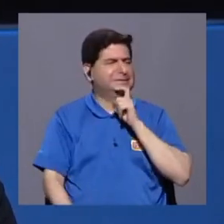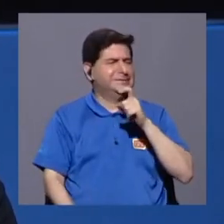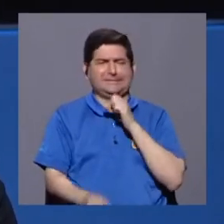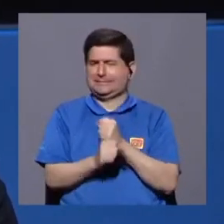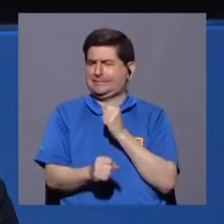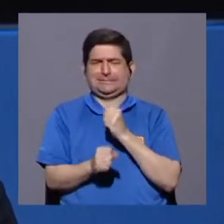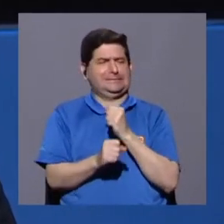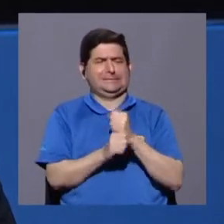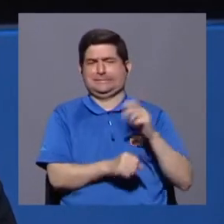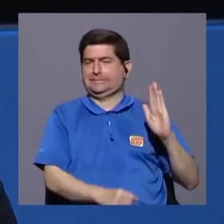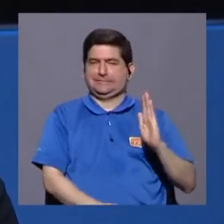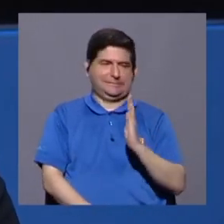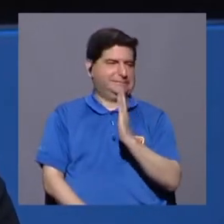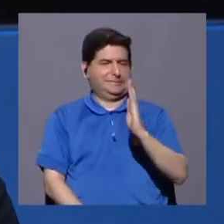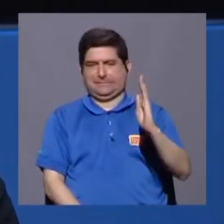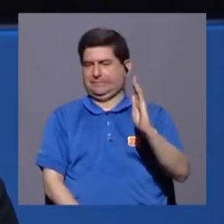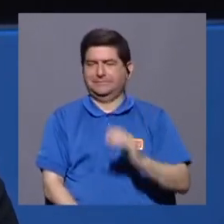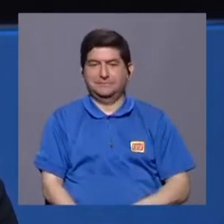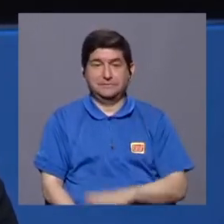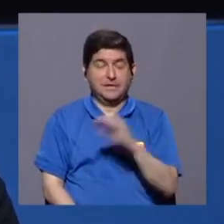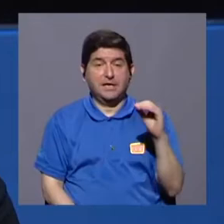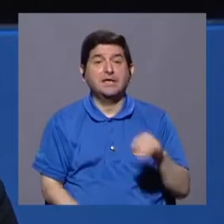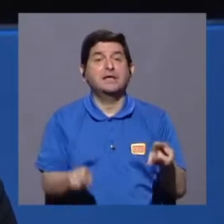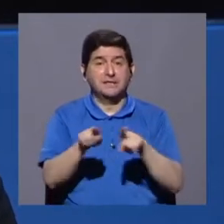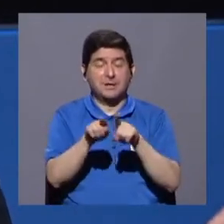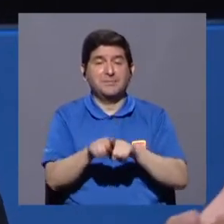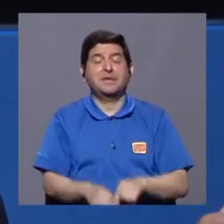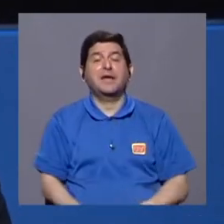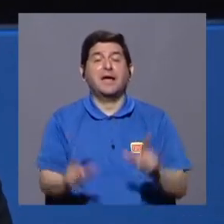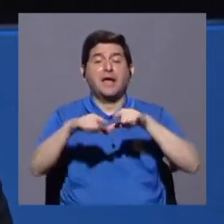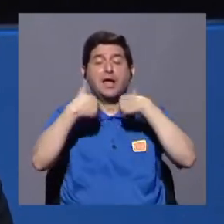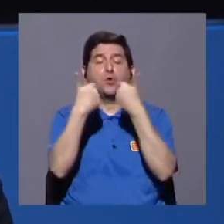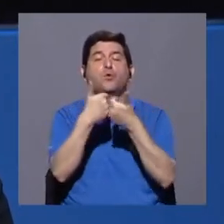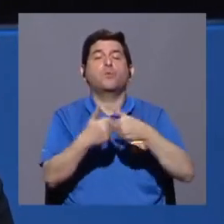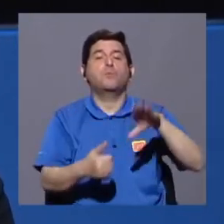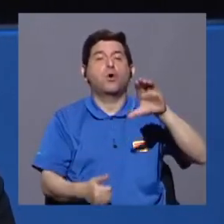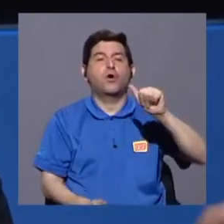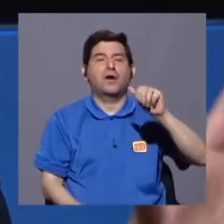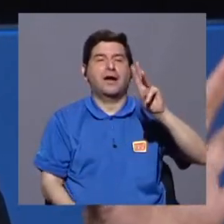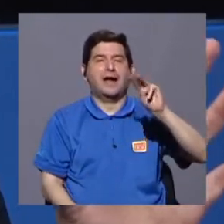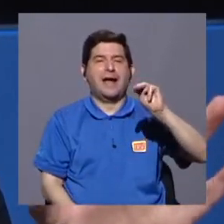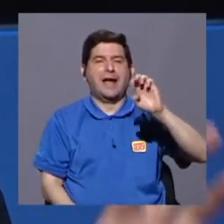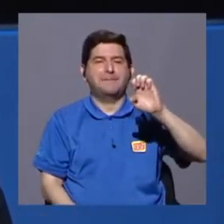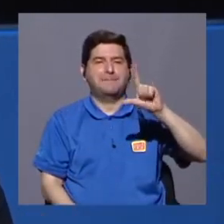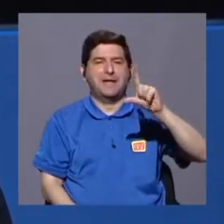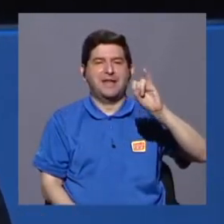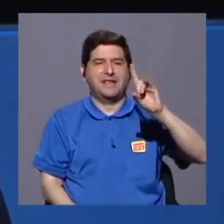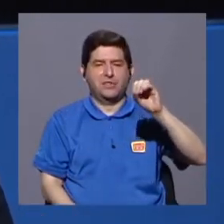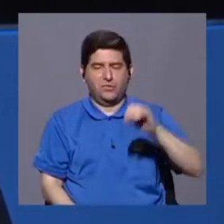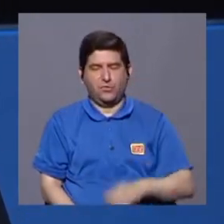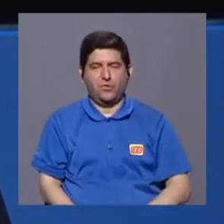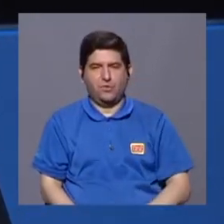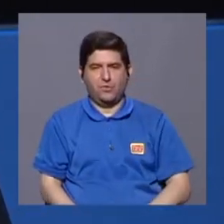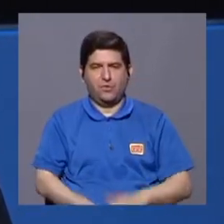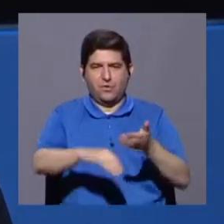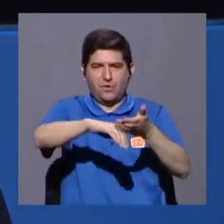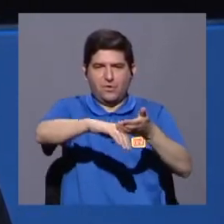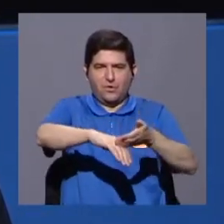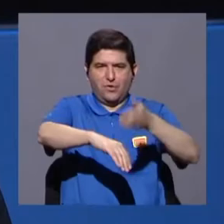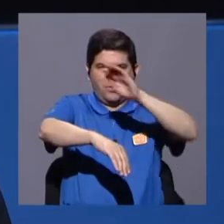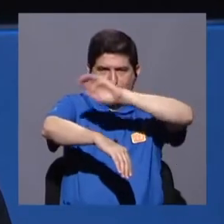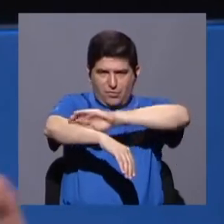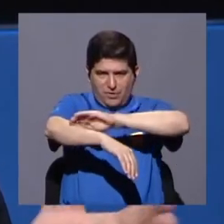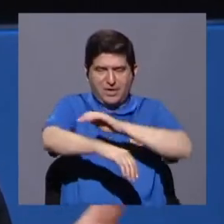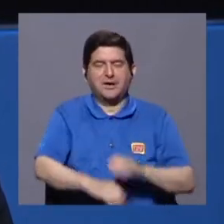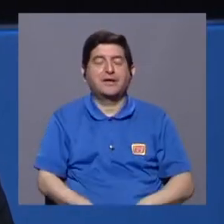trabajar con un tiburón verdad y en los camélidos estos son dromedario camello y también los camélidos suramericanos